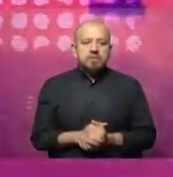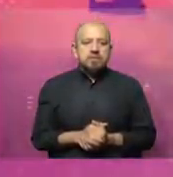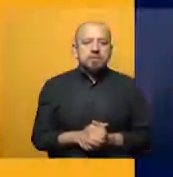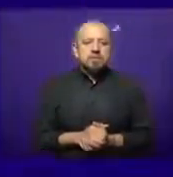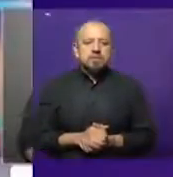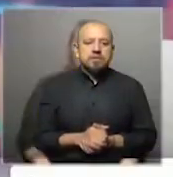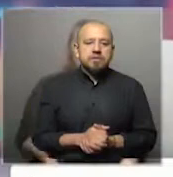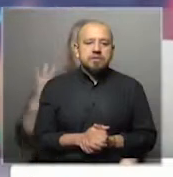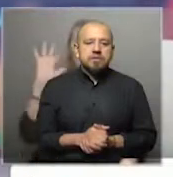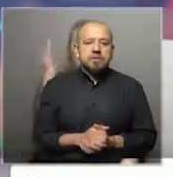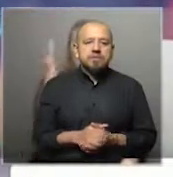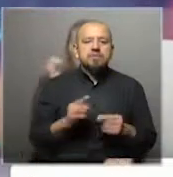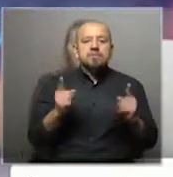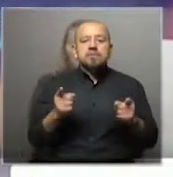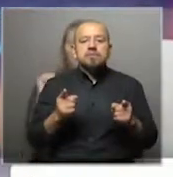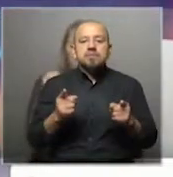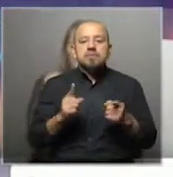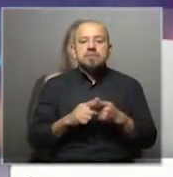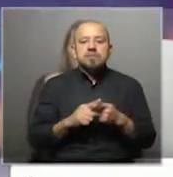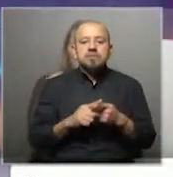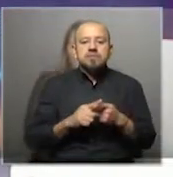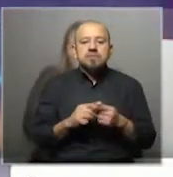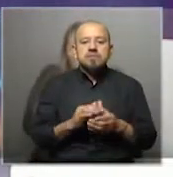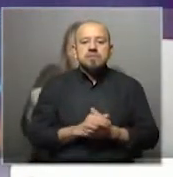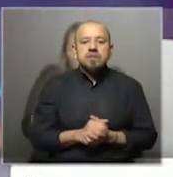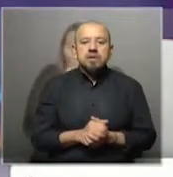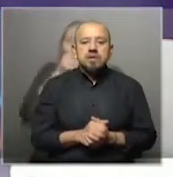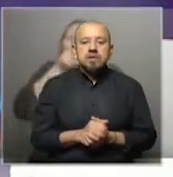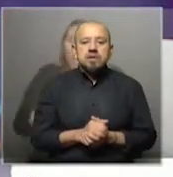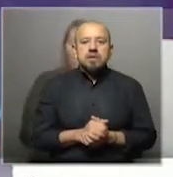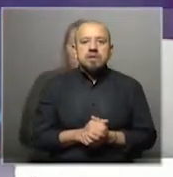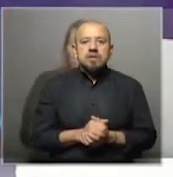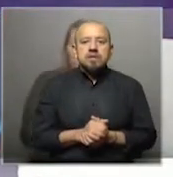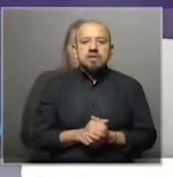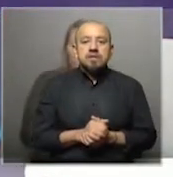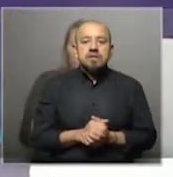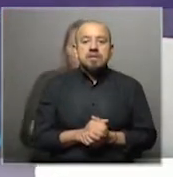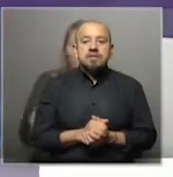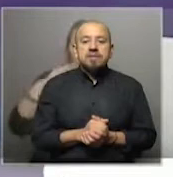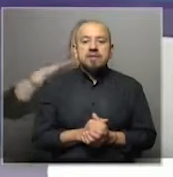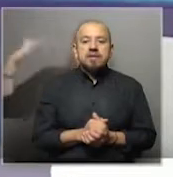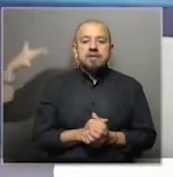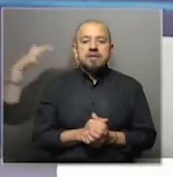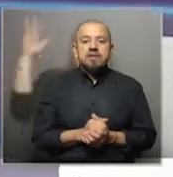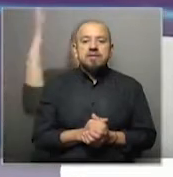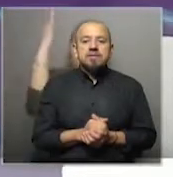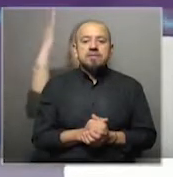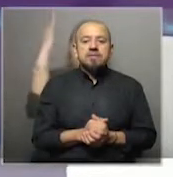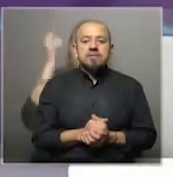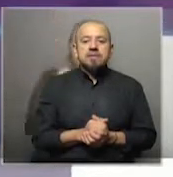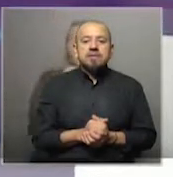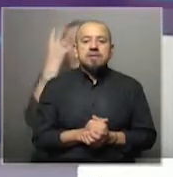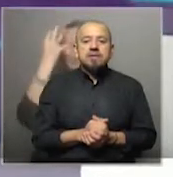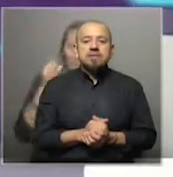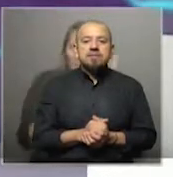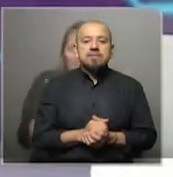un árbol es capaz de detener el suelo mejor que nadie de darnos Sombra De darnos flores